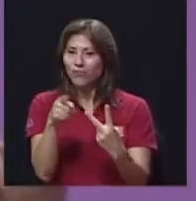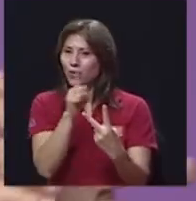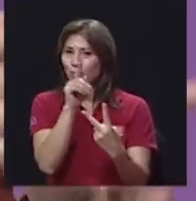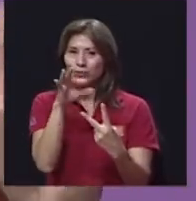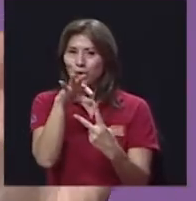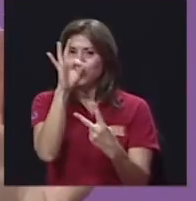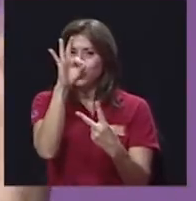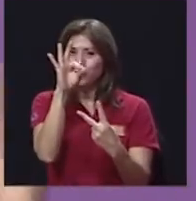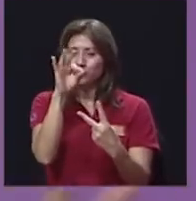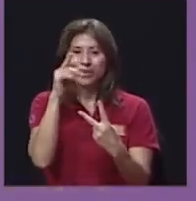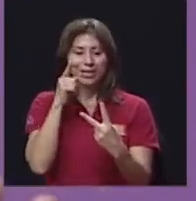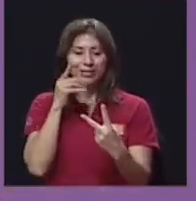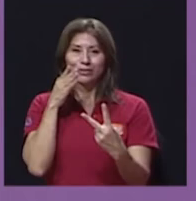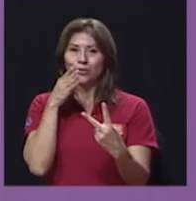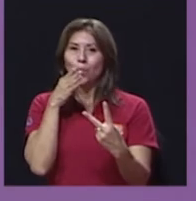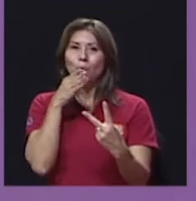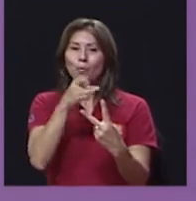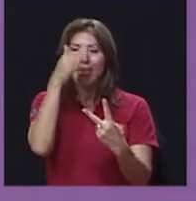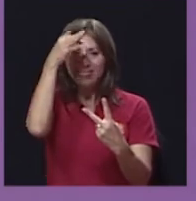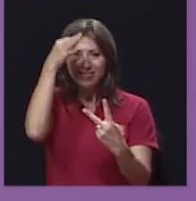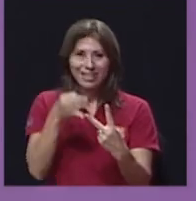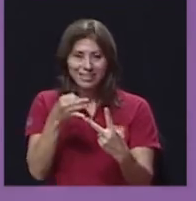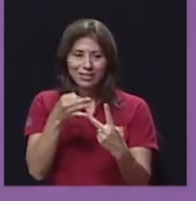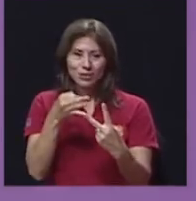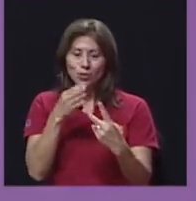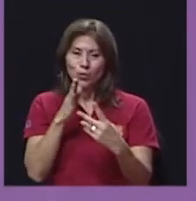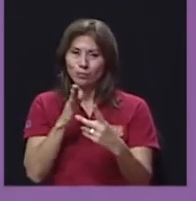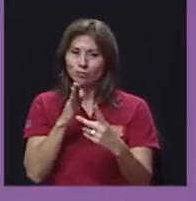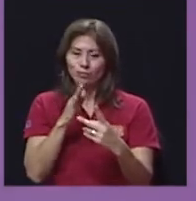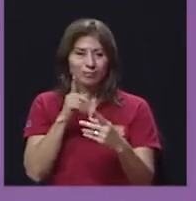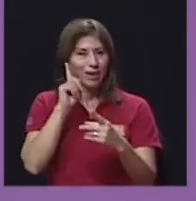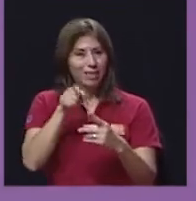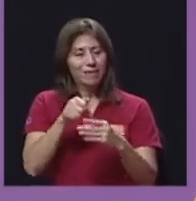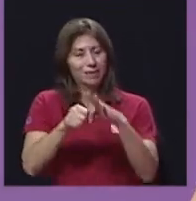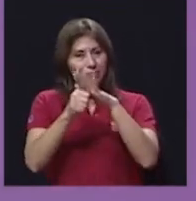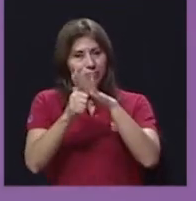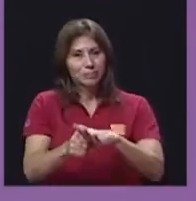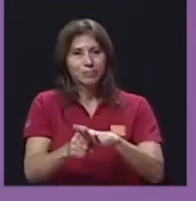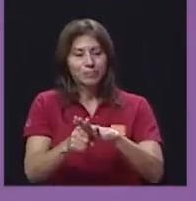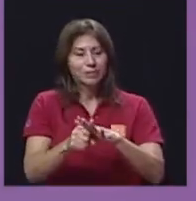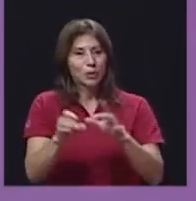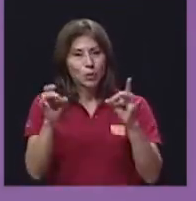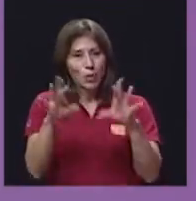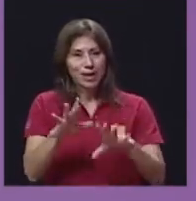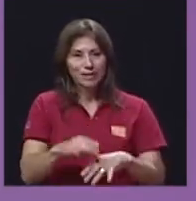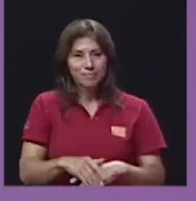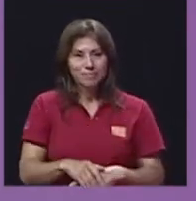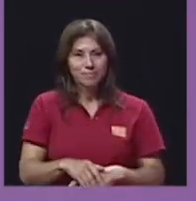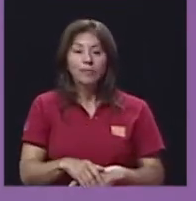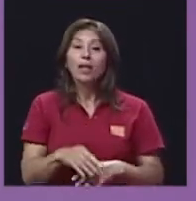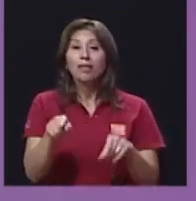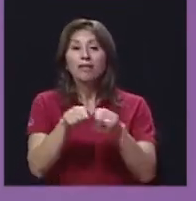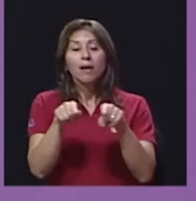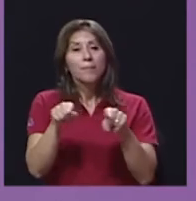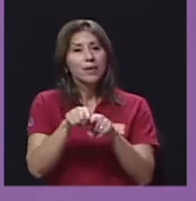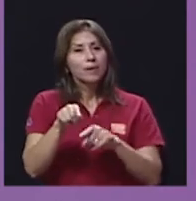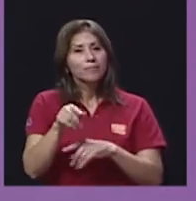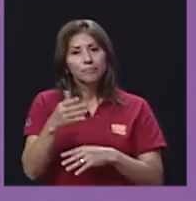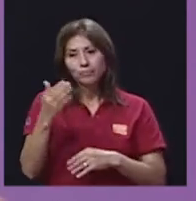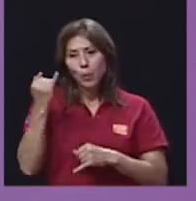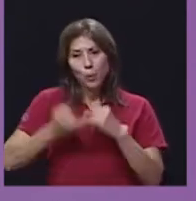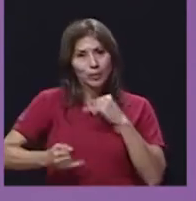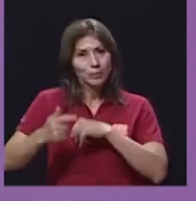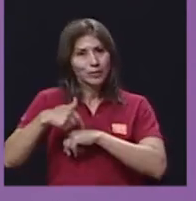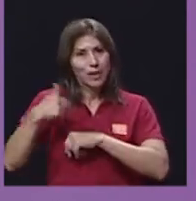acorde inducida por la lada verdad y cruel y cruel cuando el otro tema que a mí digamos en los últimos